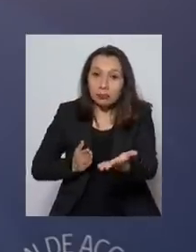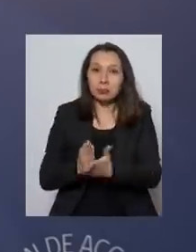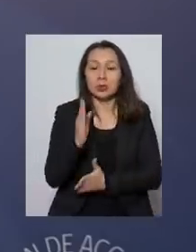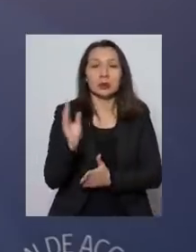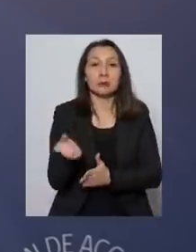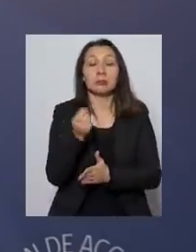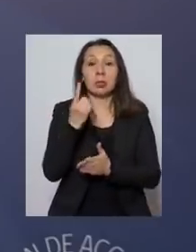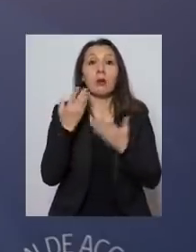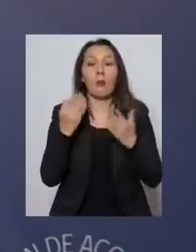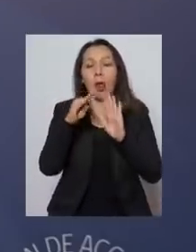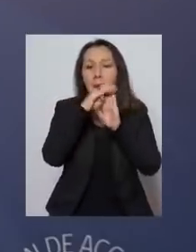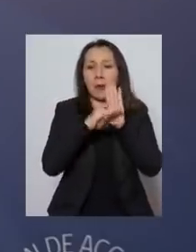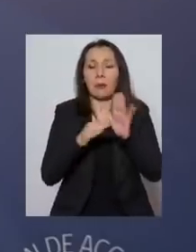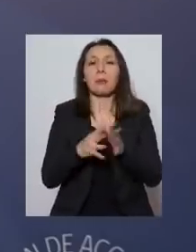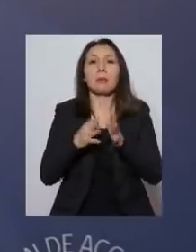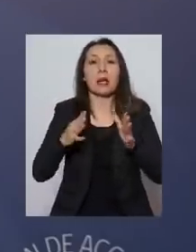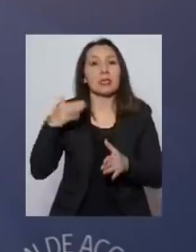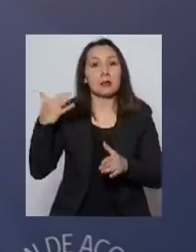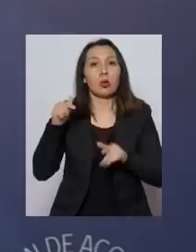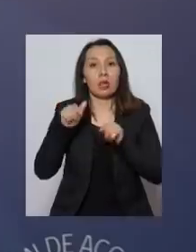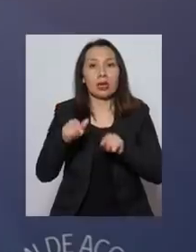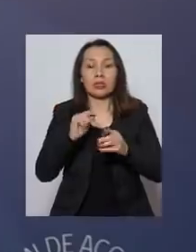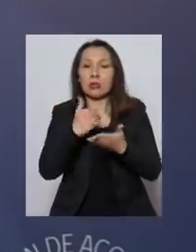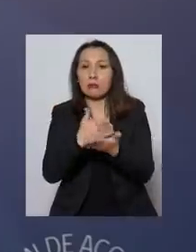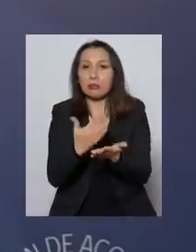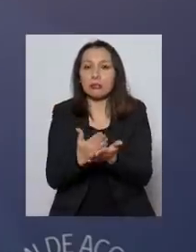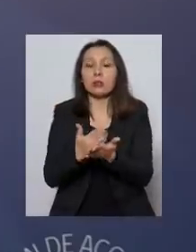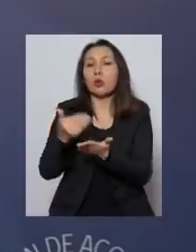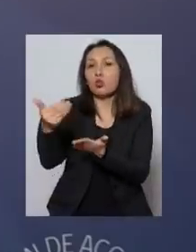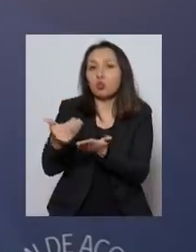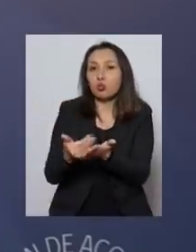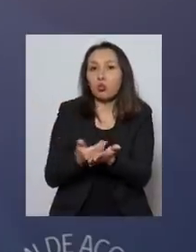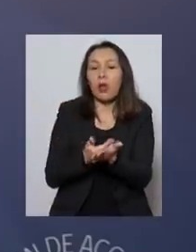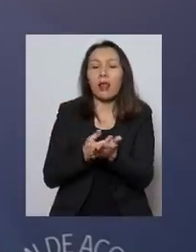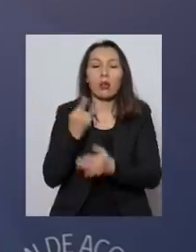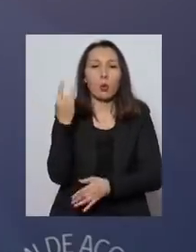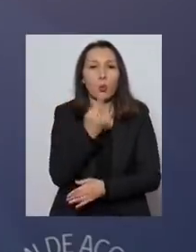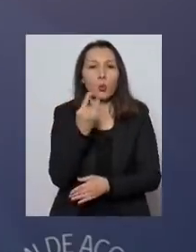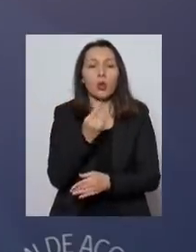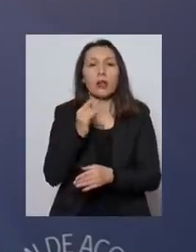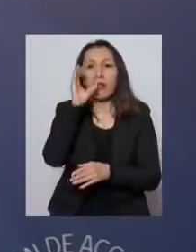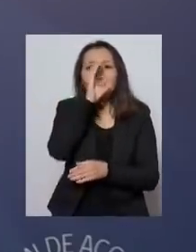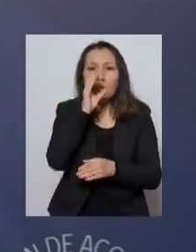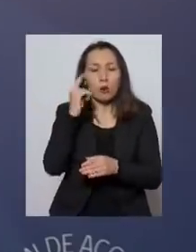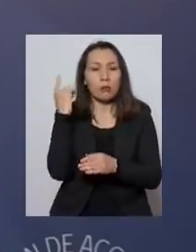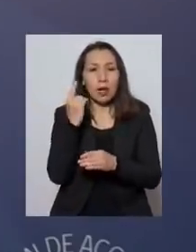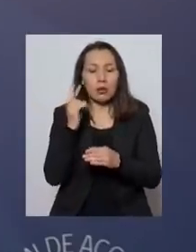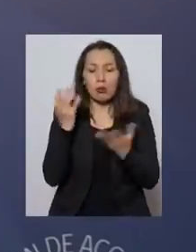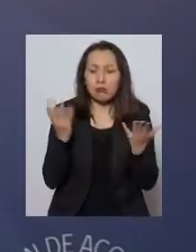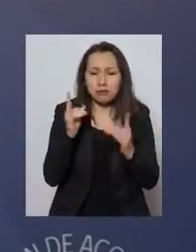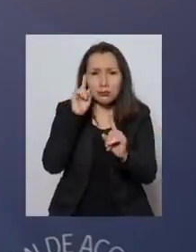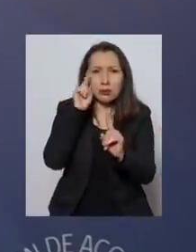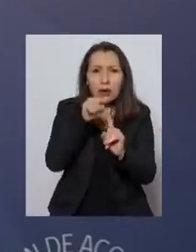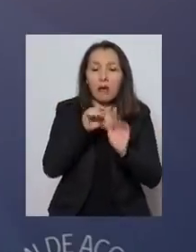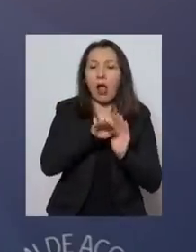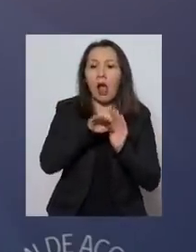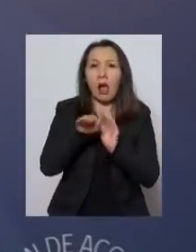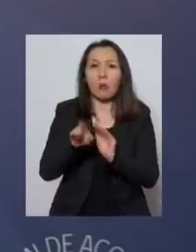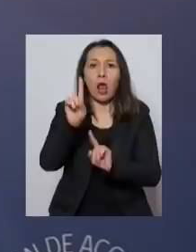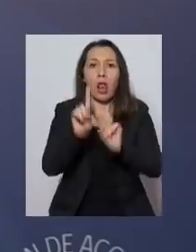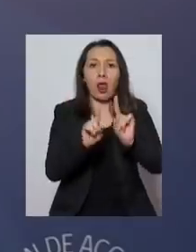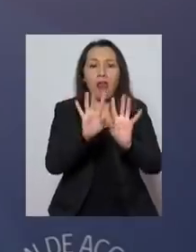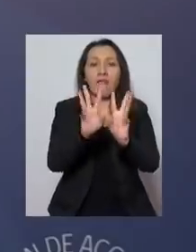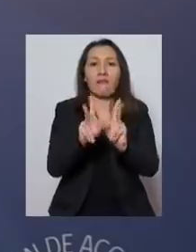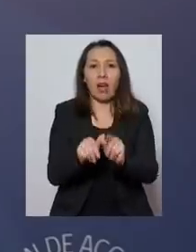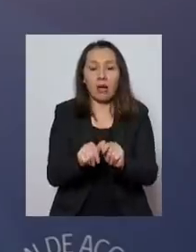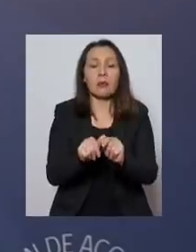inicial a una de las medidas más importantes en esta estrategia, que es el ingreso de emergencia, que busca particularmente apoyar a aquellas